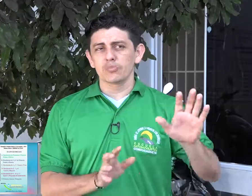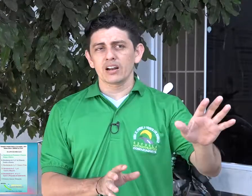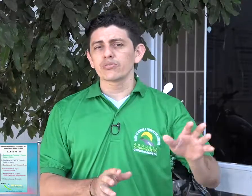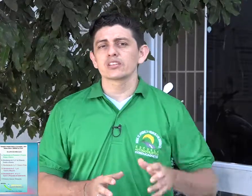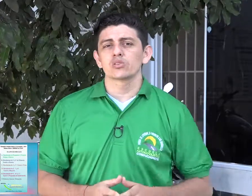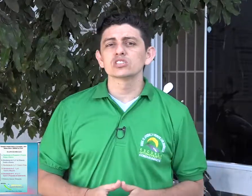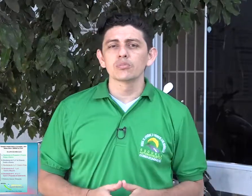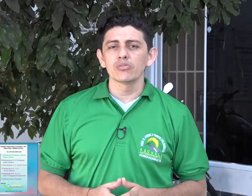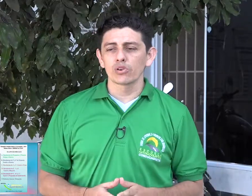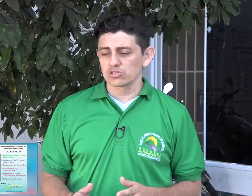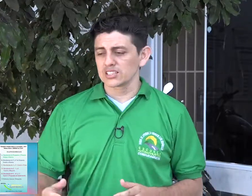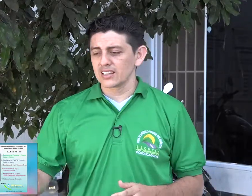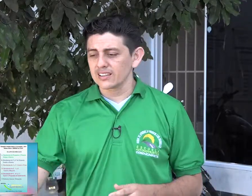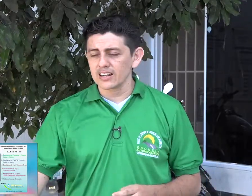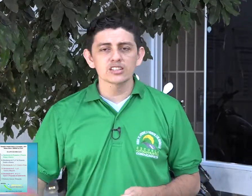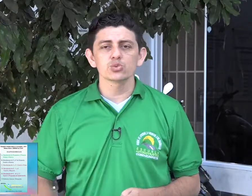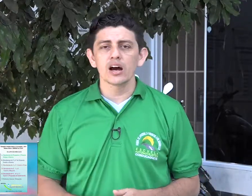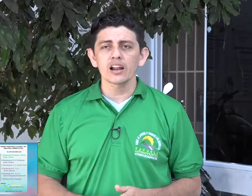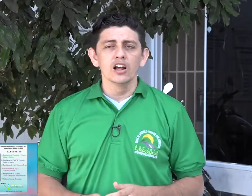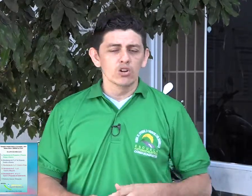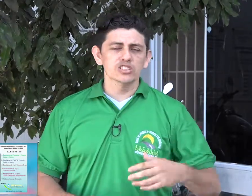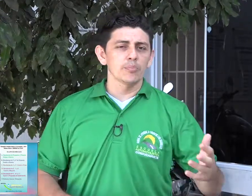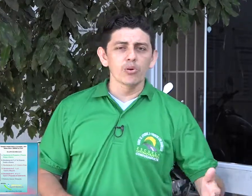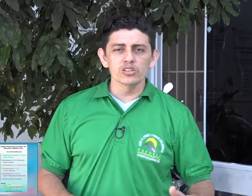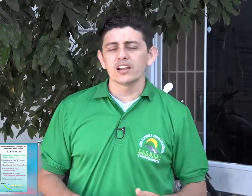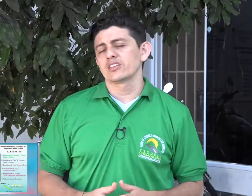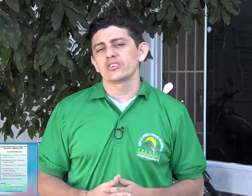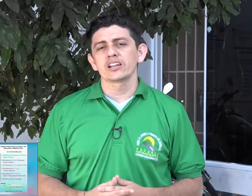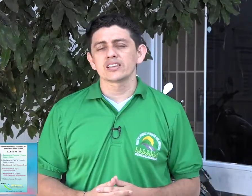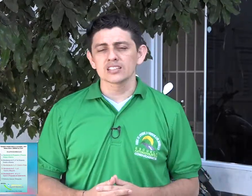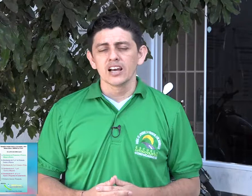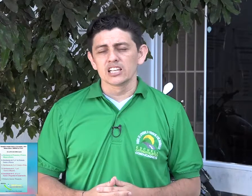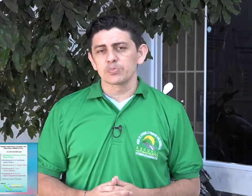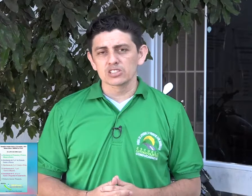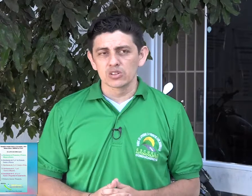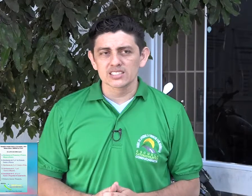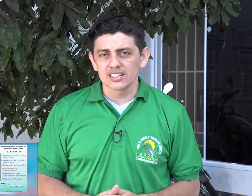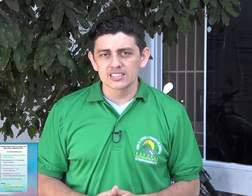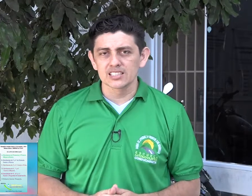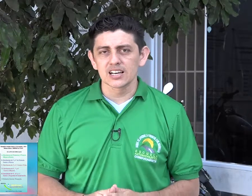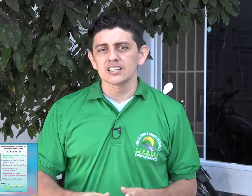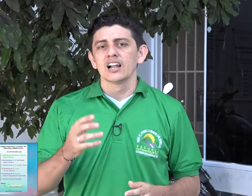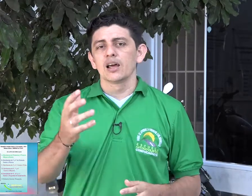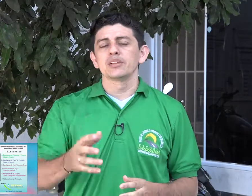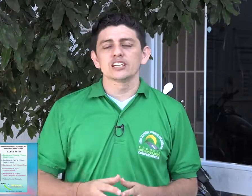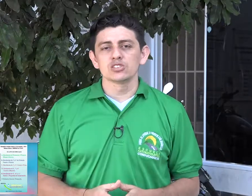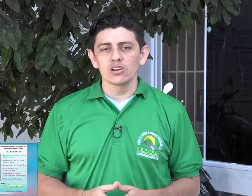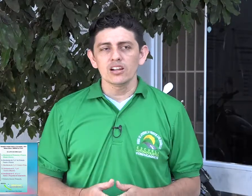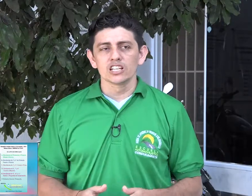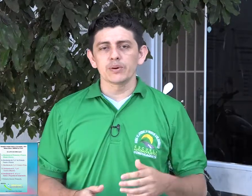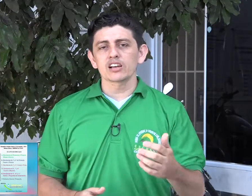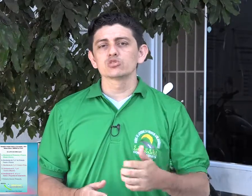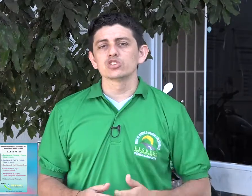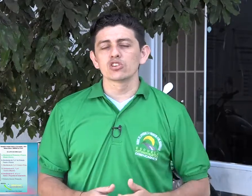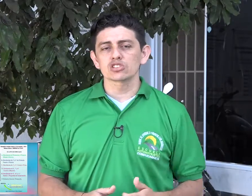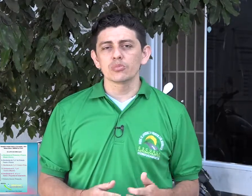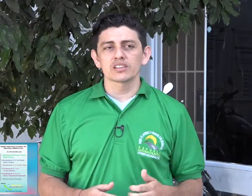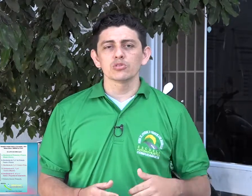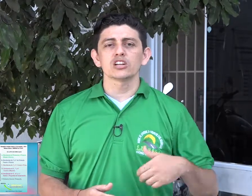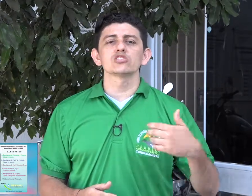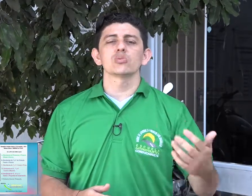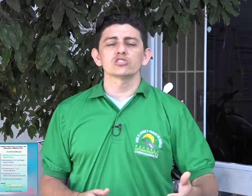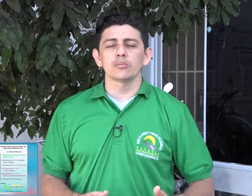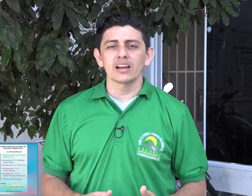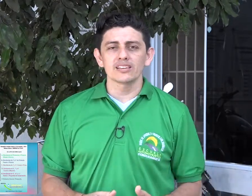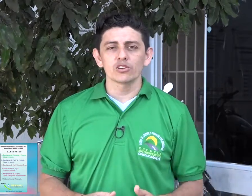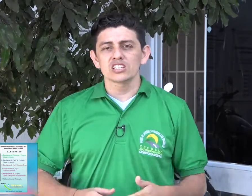tránsito, los que paran frente a un semáforo, los que tienden a ayudar, los que apoyan las diferentes expresiones artísticas. La invitación es para que usted y yo nos